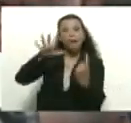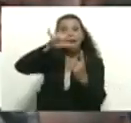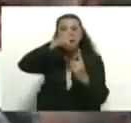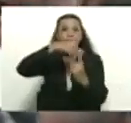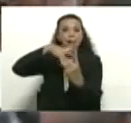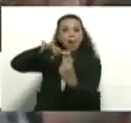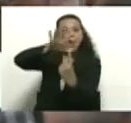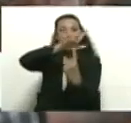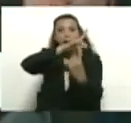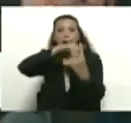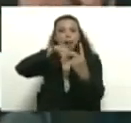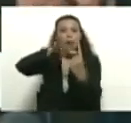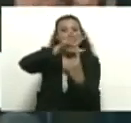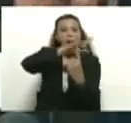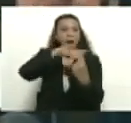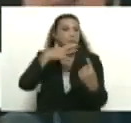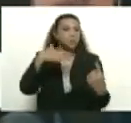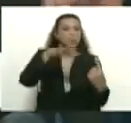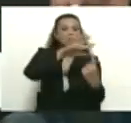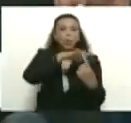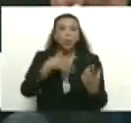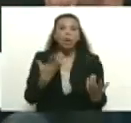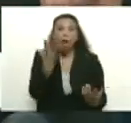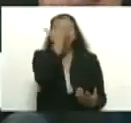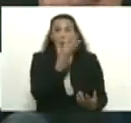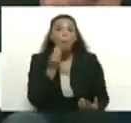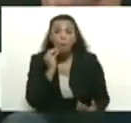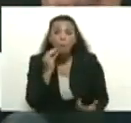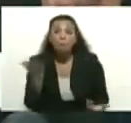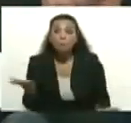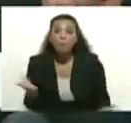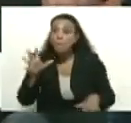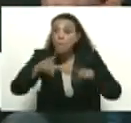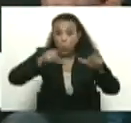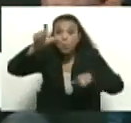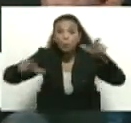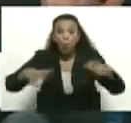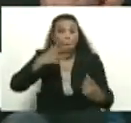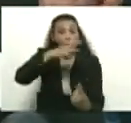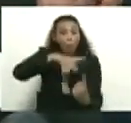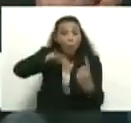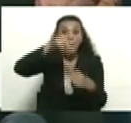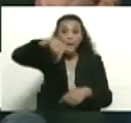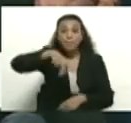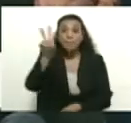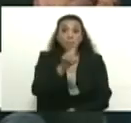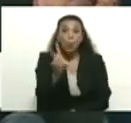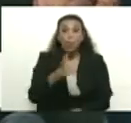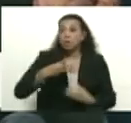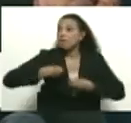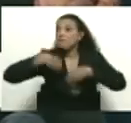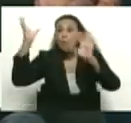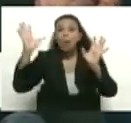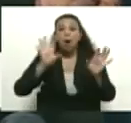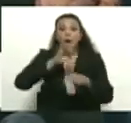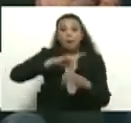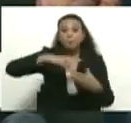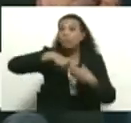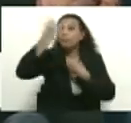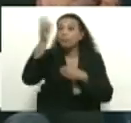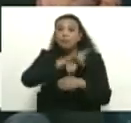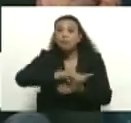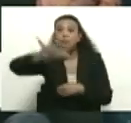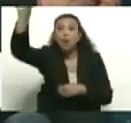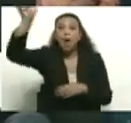cuando hay una gran campaña mediática que hizo que nuestros jóvenes, muchos jóvenes de aquí de Venezuela, se fueran de nuestro país y